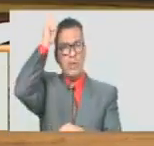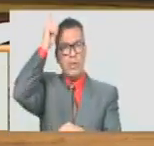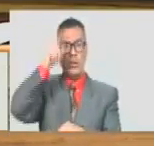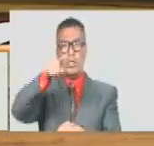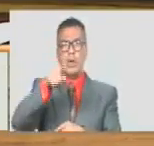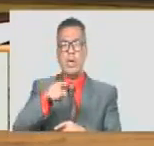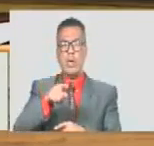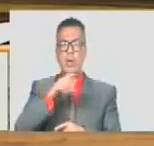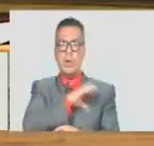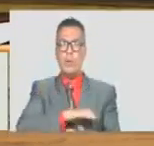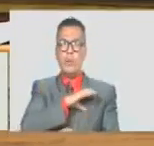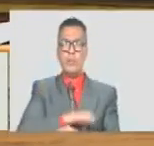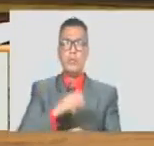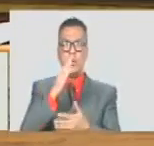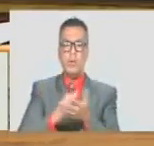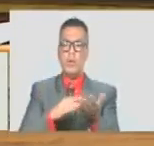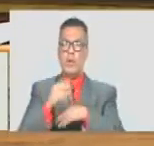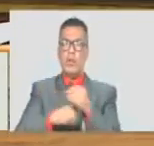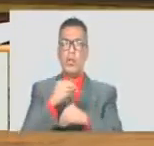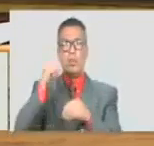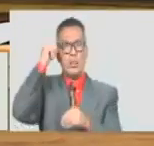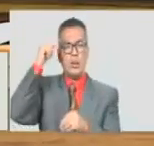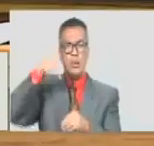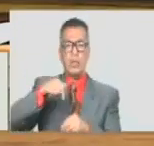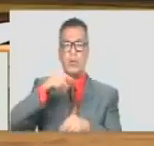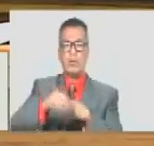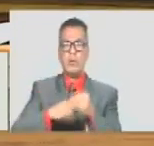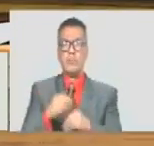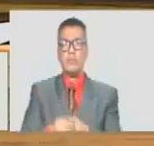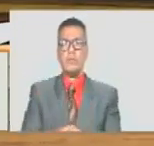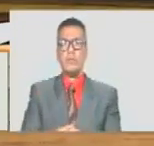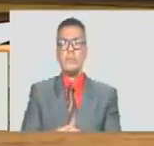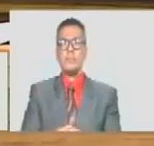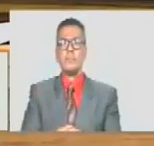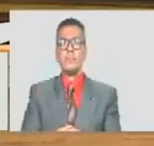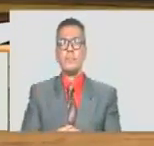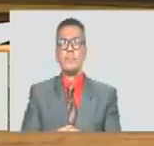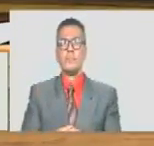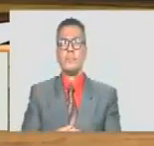esta comisión mixta establecida el día de hoy.